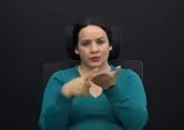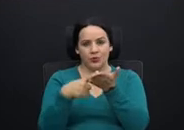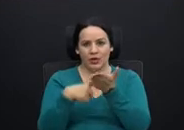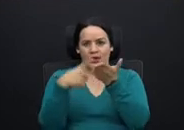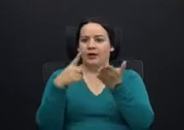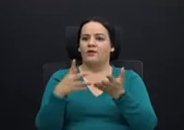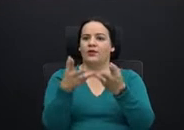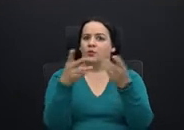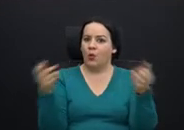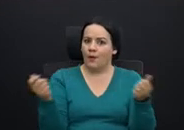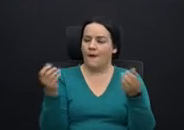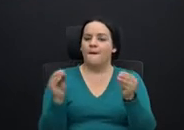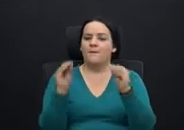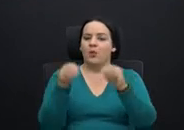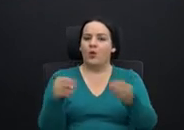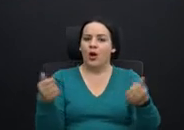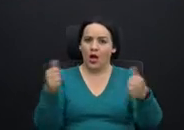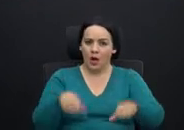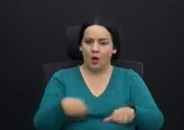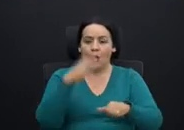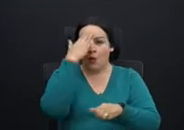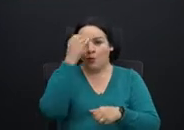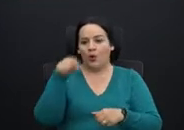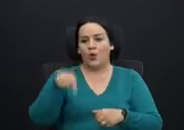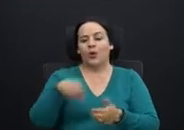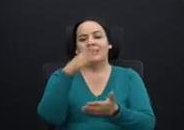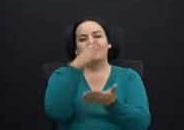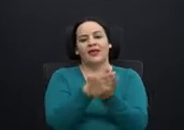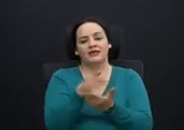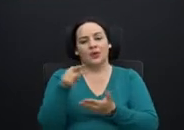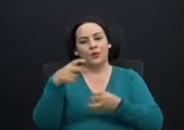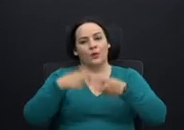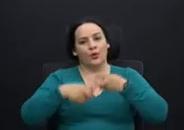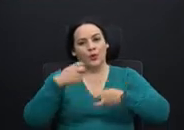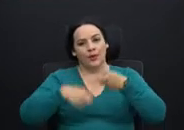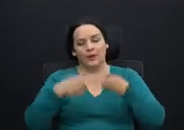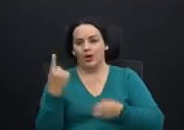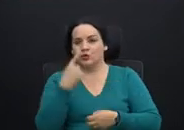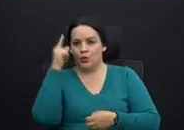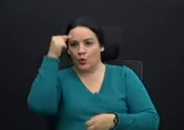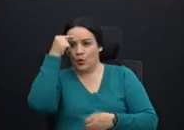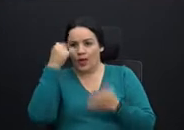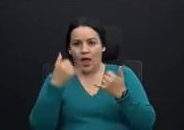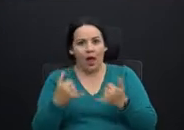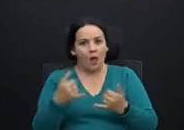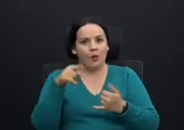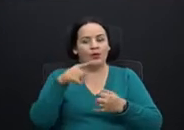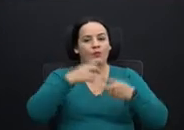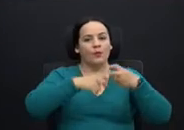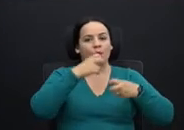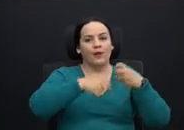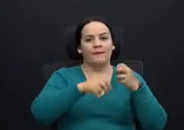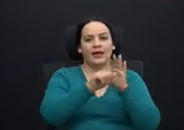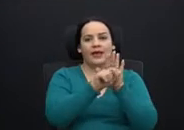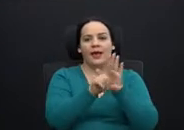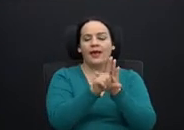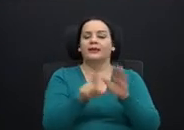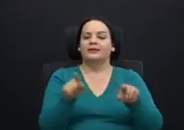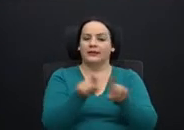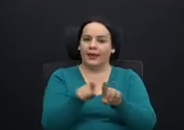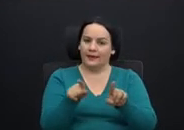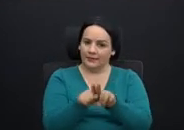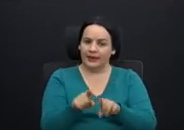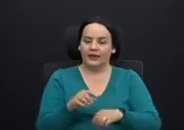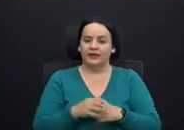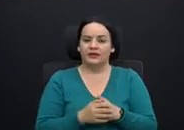resolvámoslo, pongámonos de acuerdo, porque ya hoy deja de ser esto un problema solamente del gobierno y ahora es un problema de la Asamblea Legislativa también.